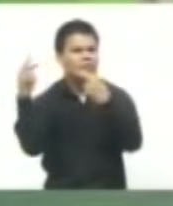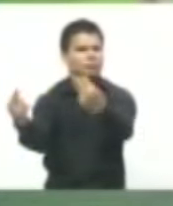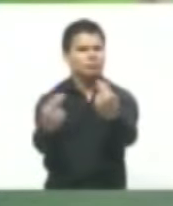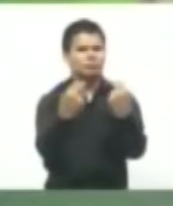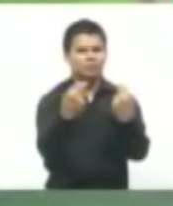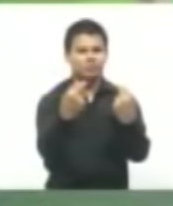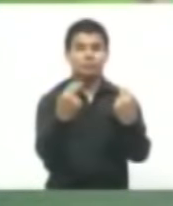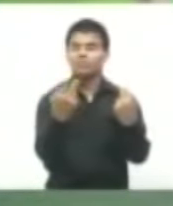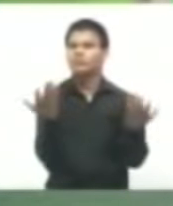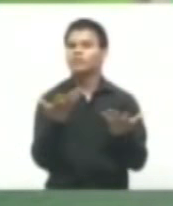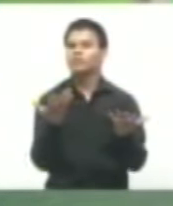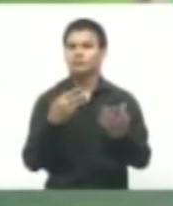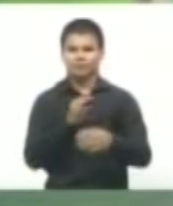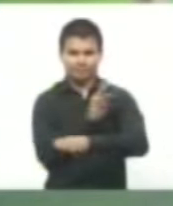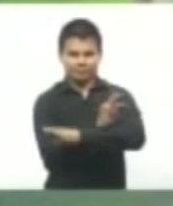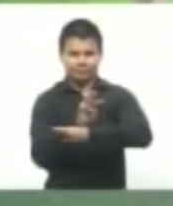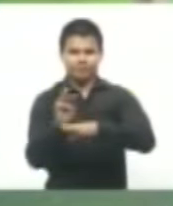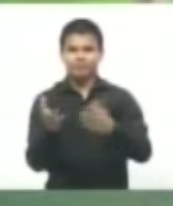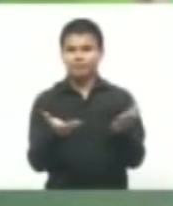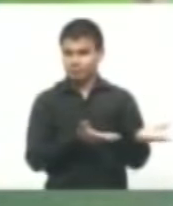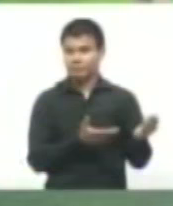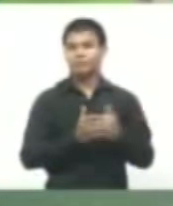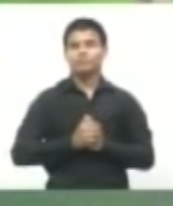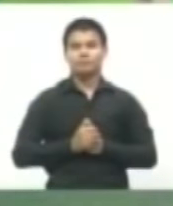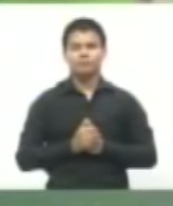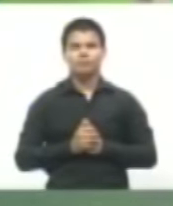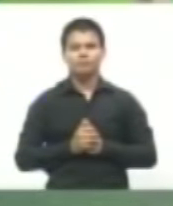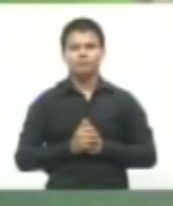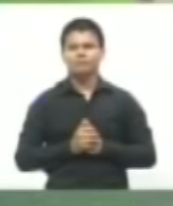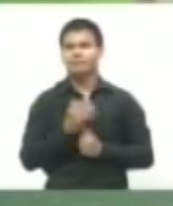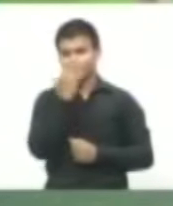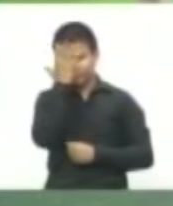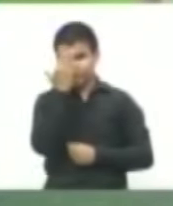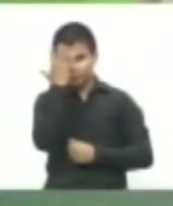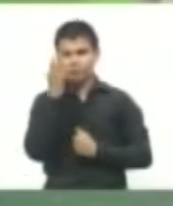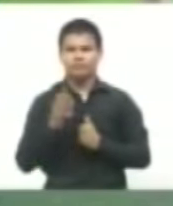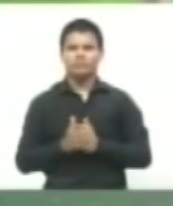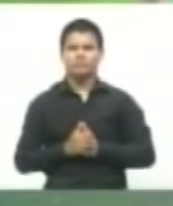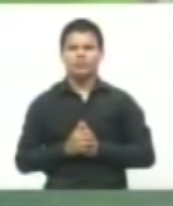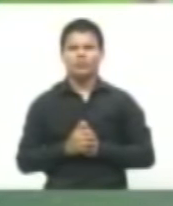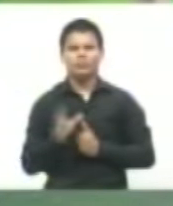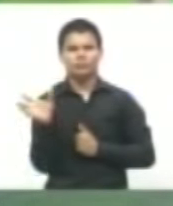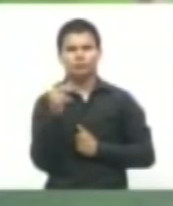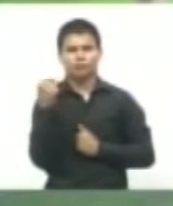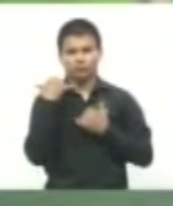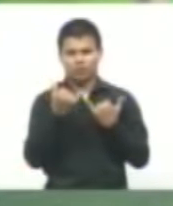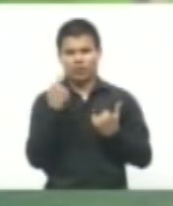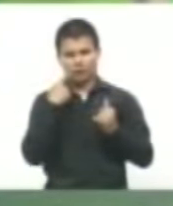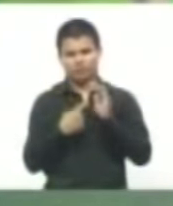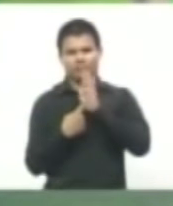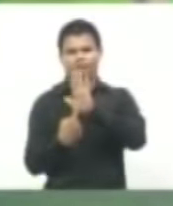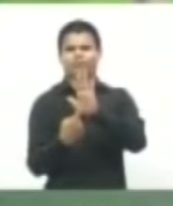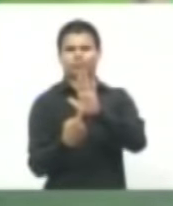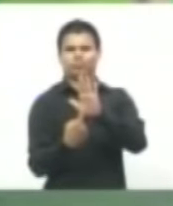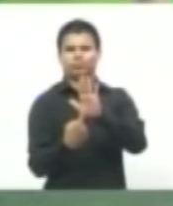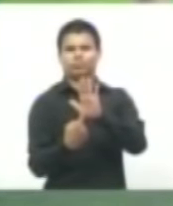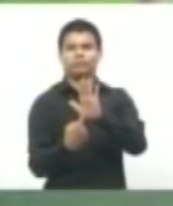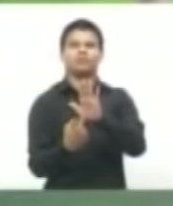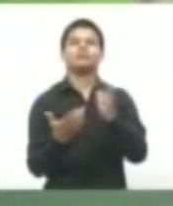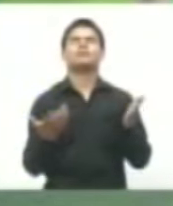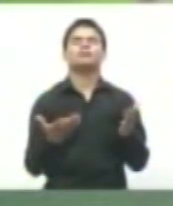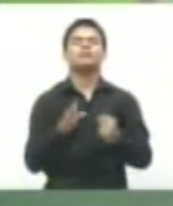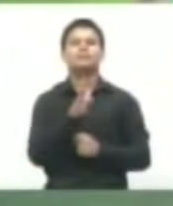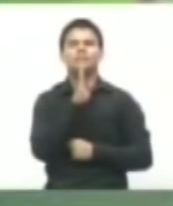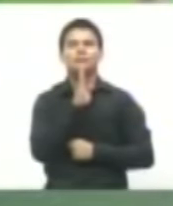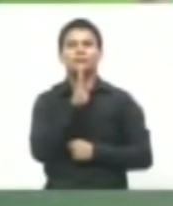través de nuestro canal aliado www.lasnoticias.co y en Facebook, que estamos transmitiendo en vivo. Lili, y está Lucy Piñeres, Ruth